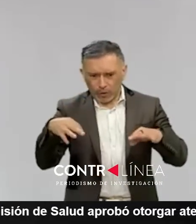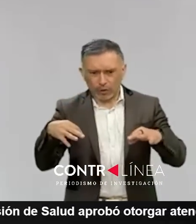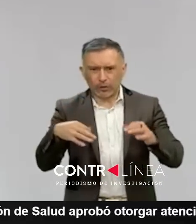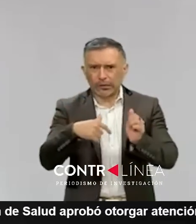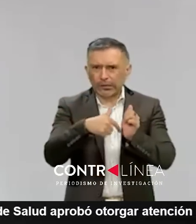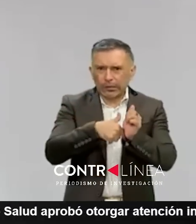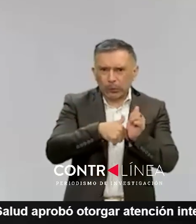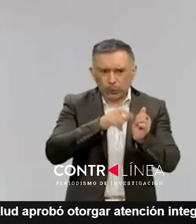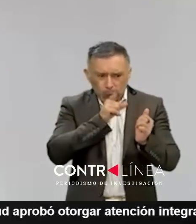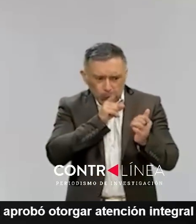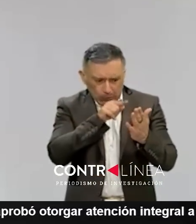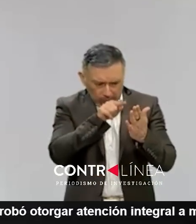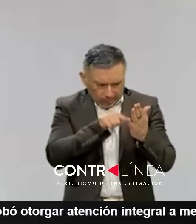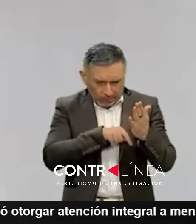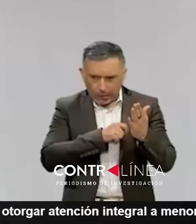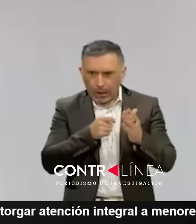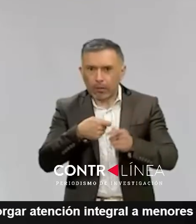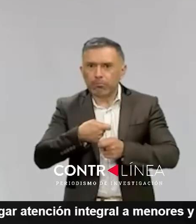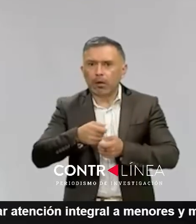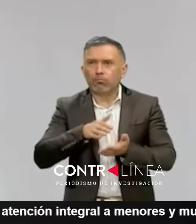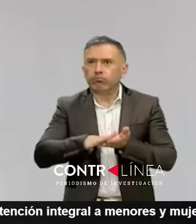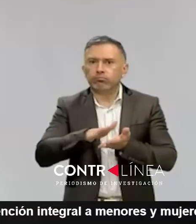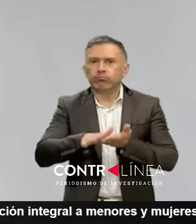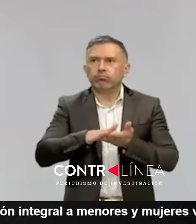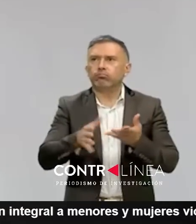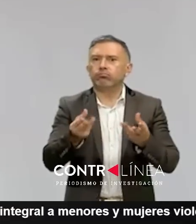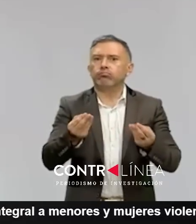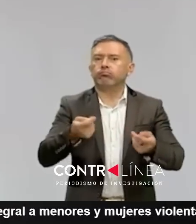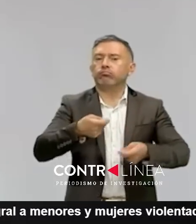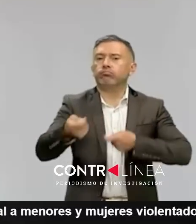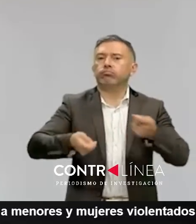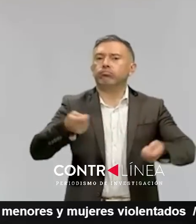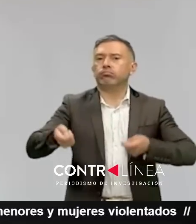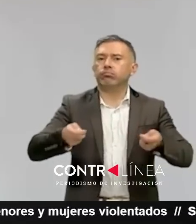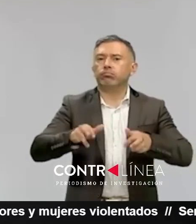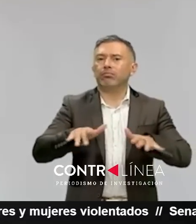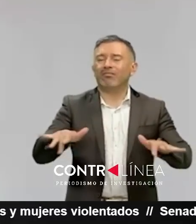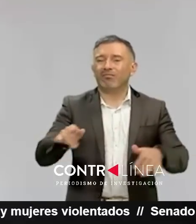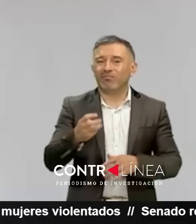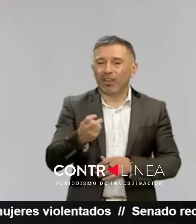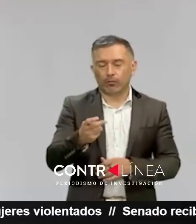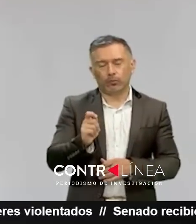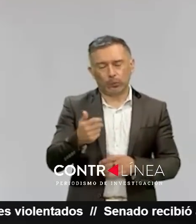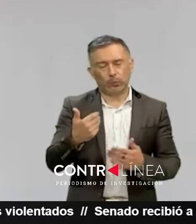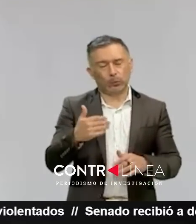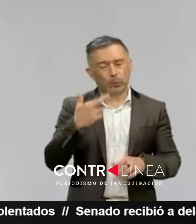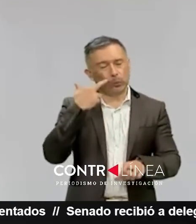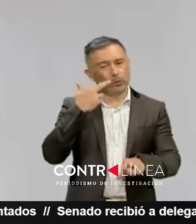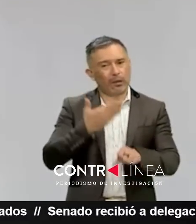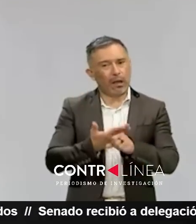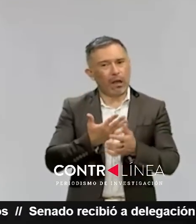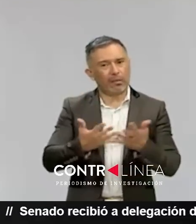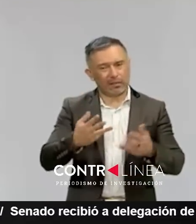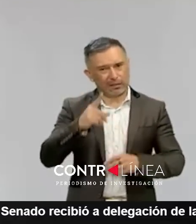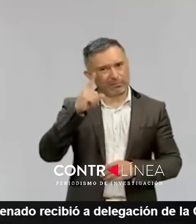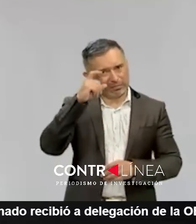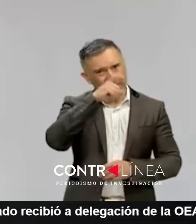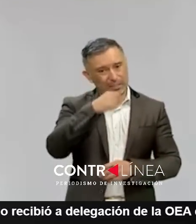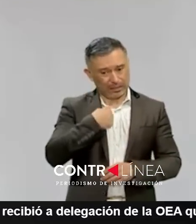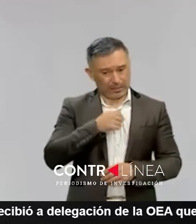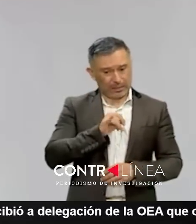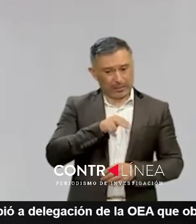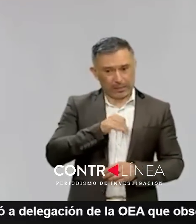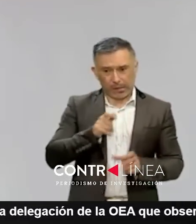votación, estar frente a este hecho en sí mismo ya representa un reto para el Instituto Nacional, pero también lo